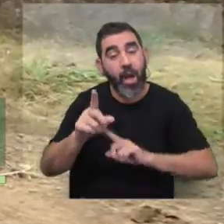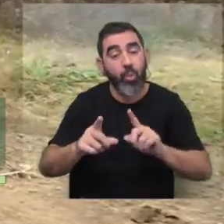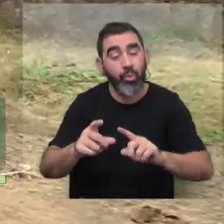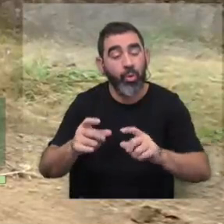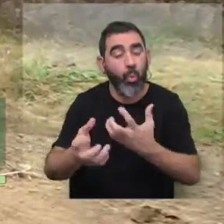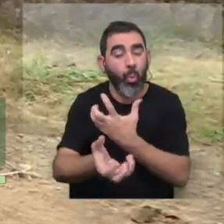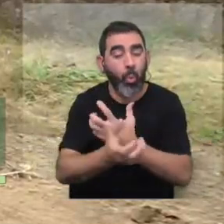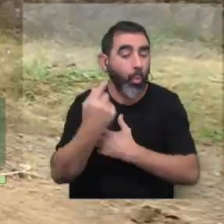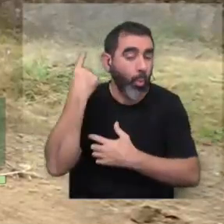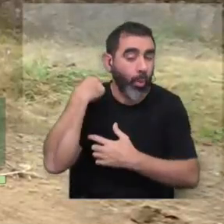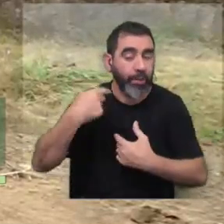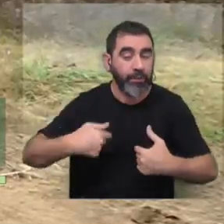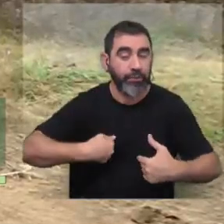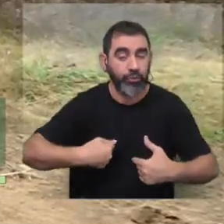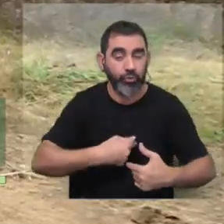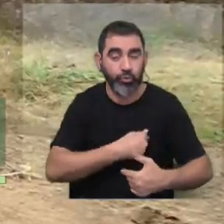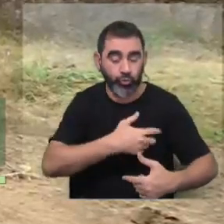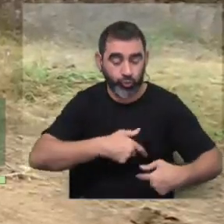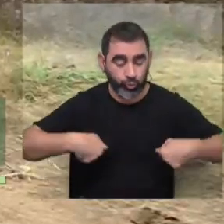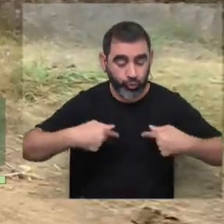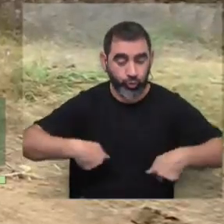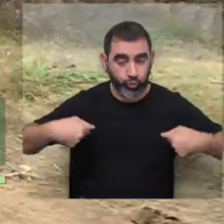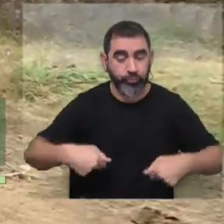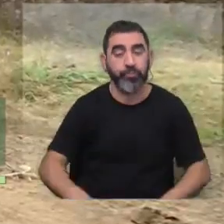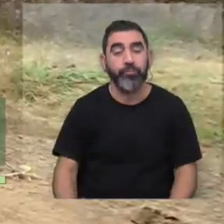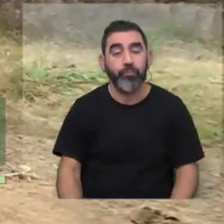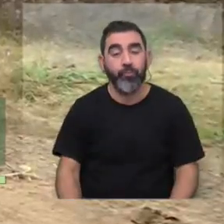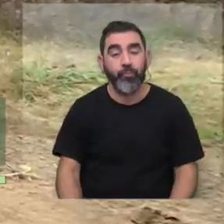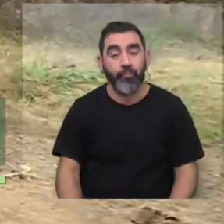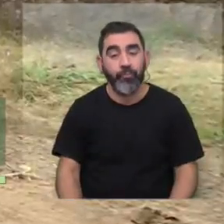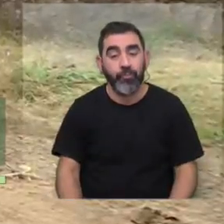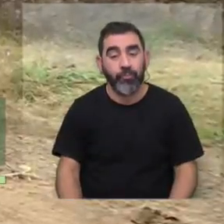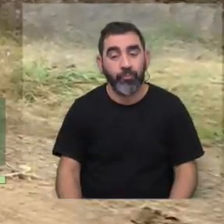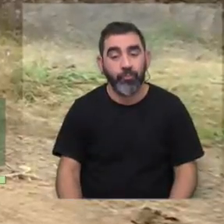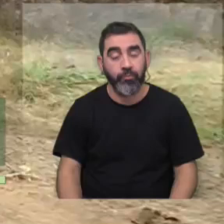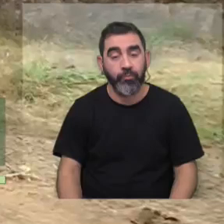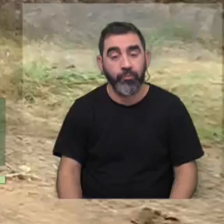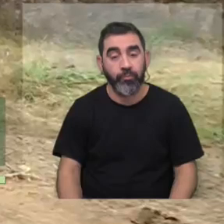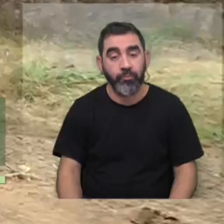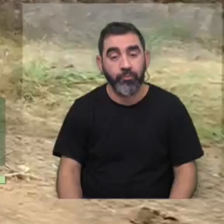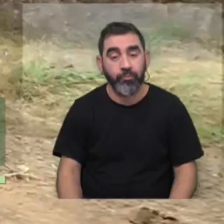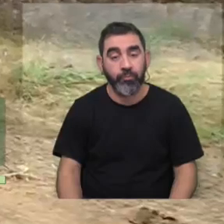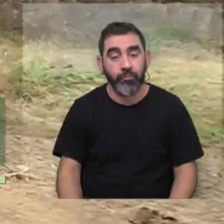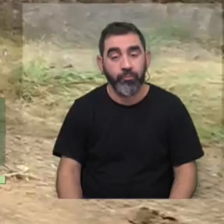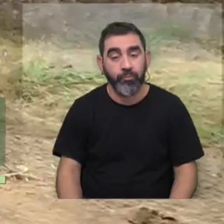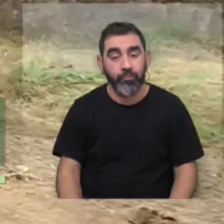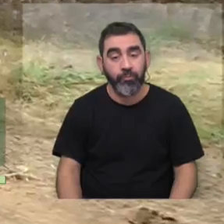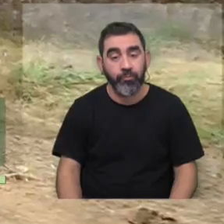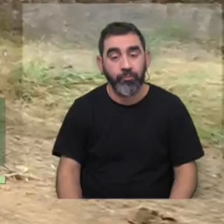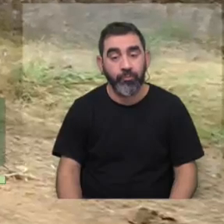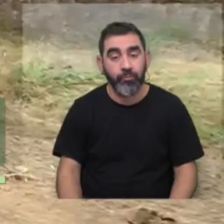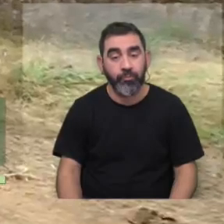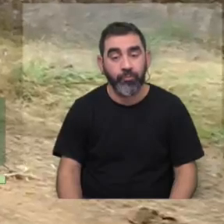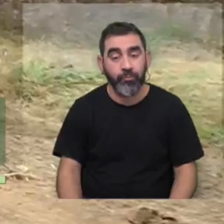vértebras y costillas según lo que relataba a Radio Nacional de Hasta el momento es la información que manejamos desde